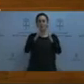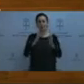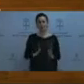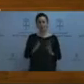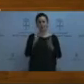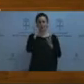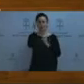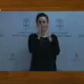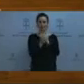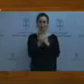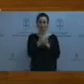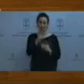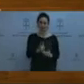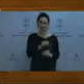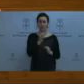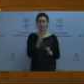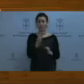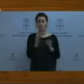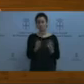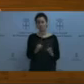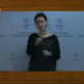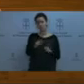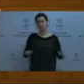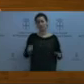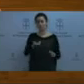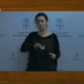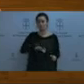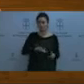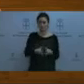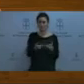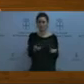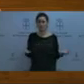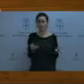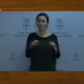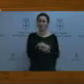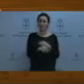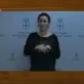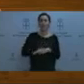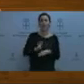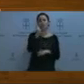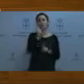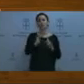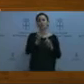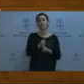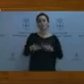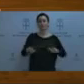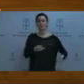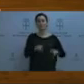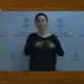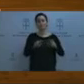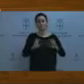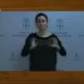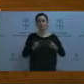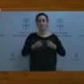la sociedad deben disponer e implantar servicios y recursos diversos para resolver con éxito las nuevas demandas que este